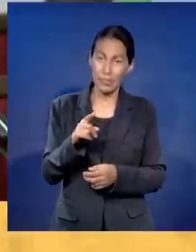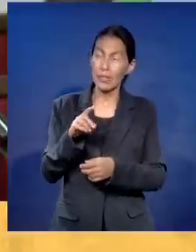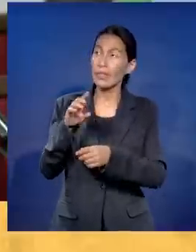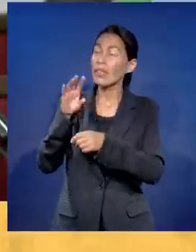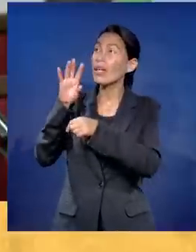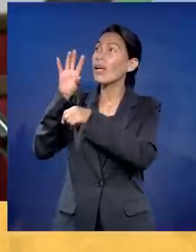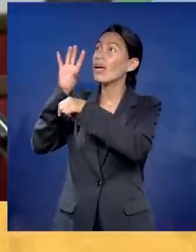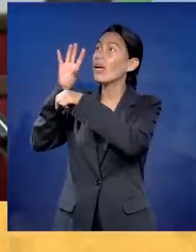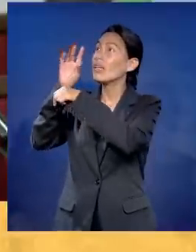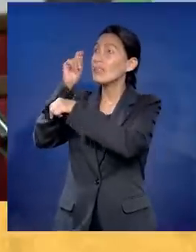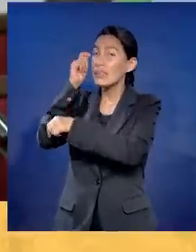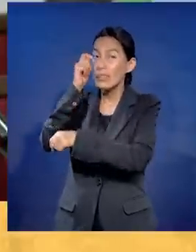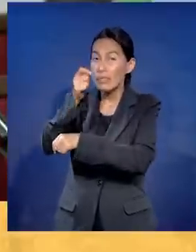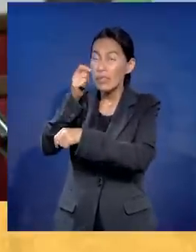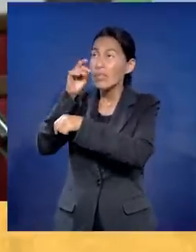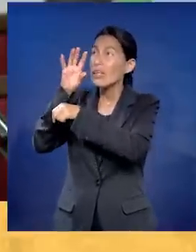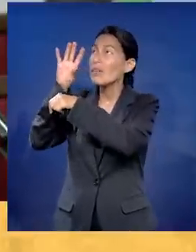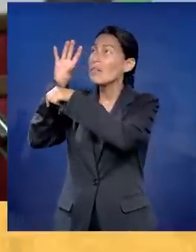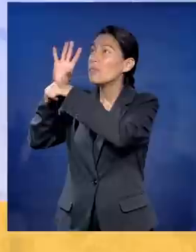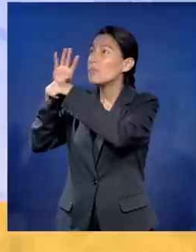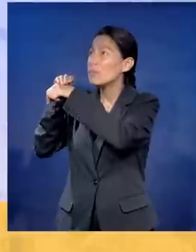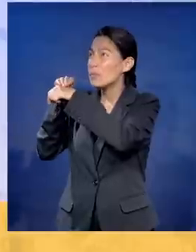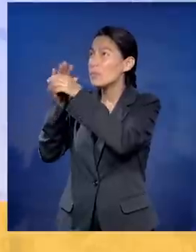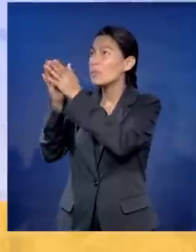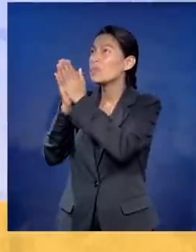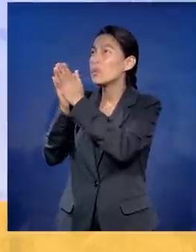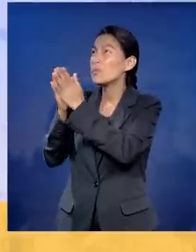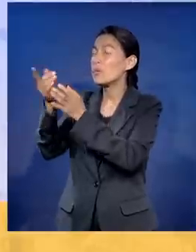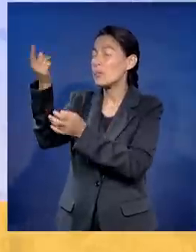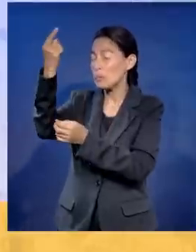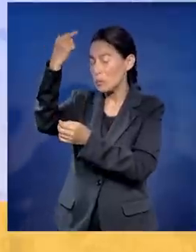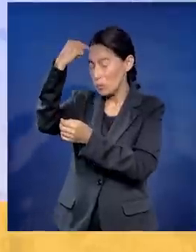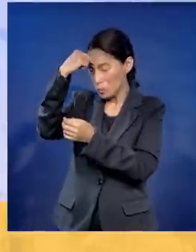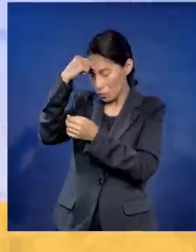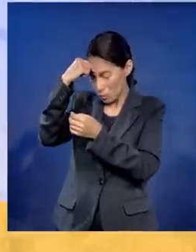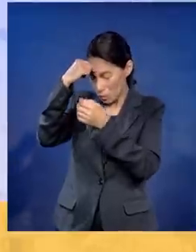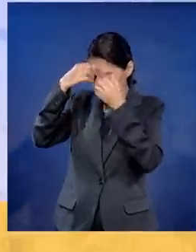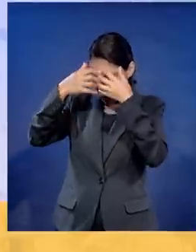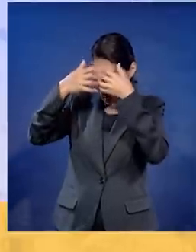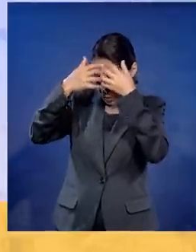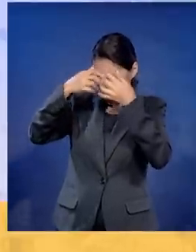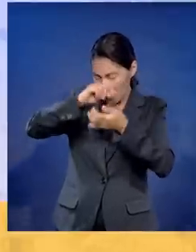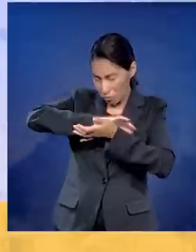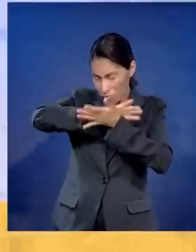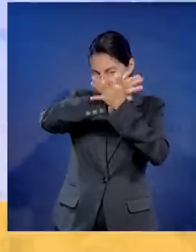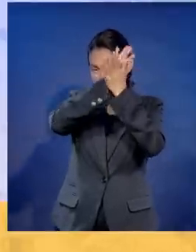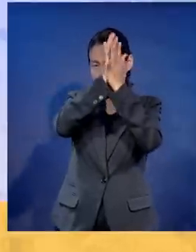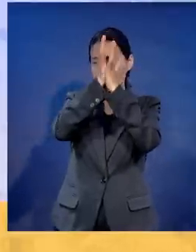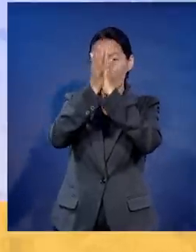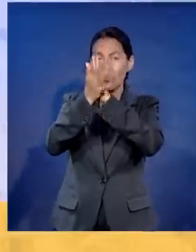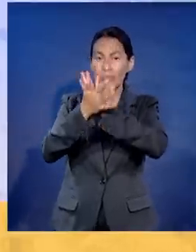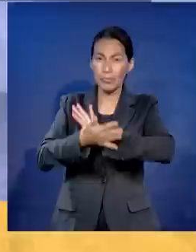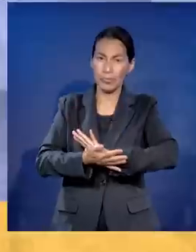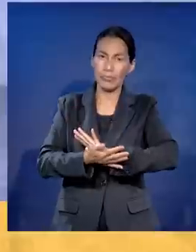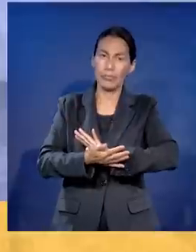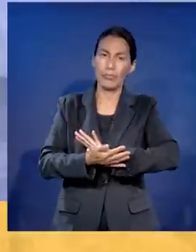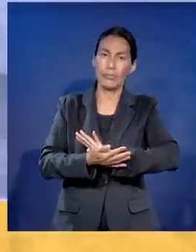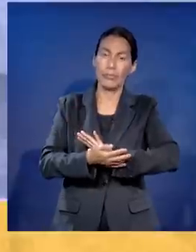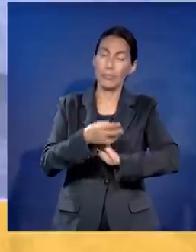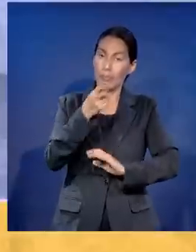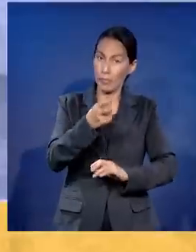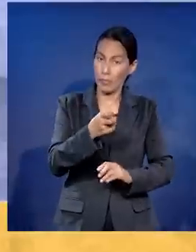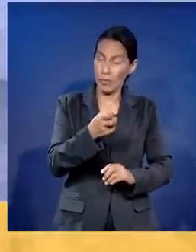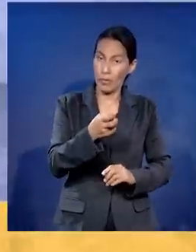buenas intenciones se trata de permitir que el espíritu santo haga una transformación en tu mente